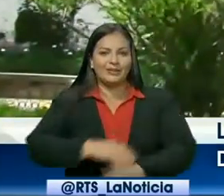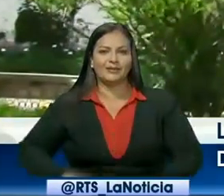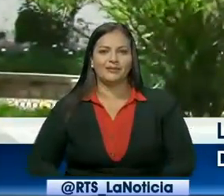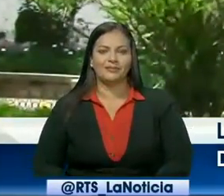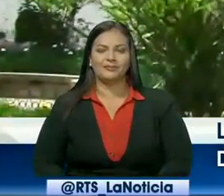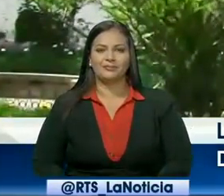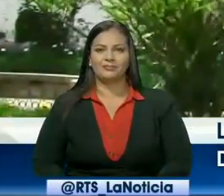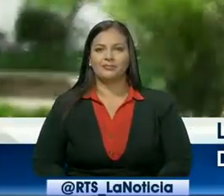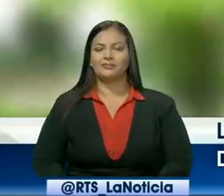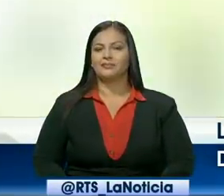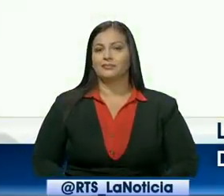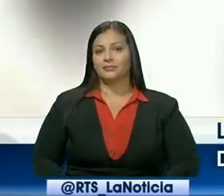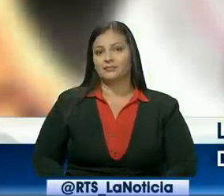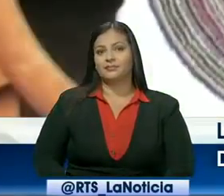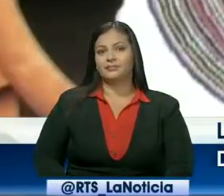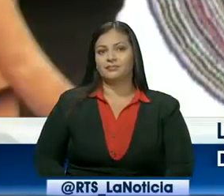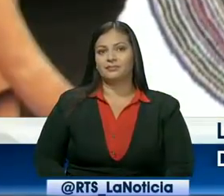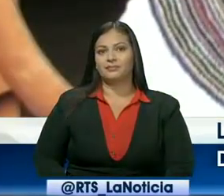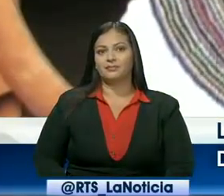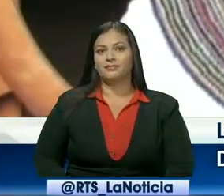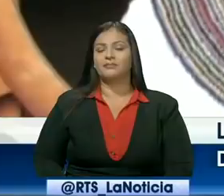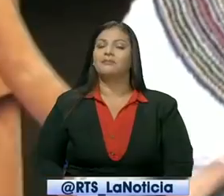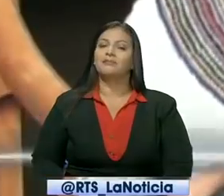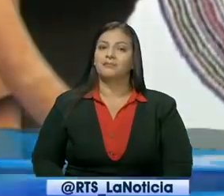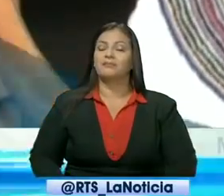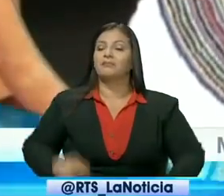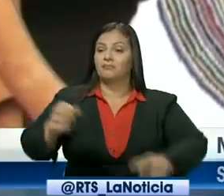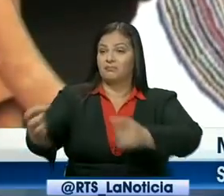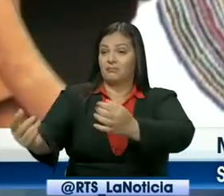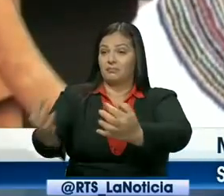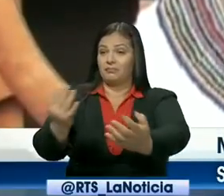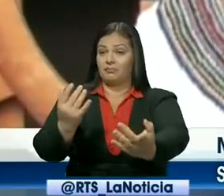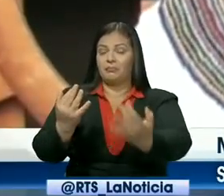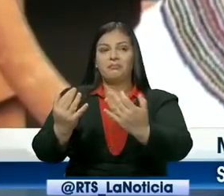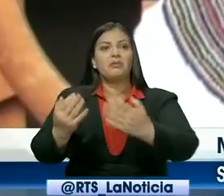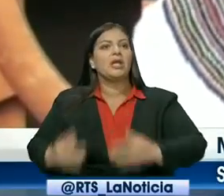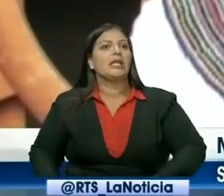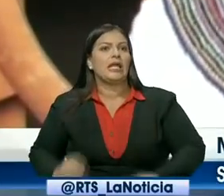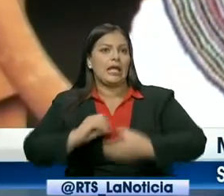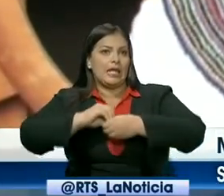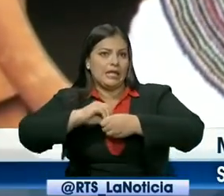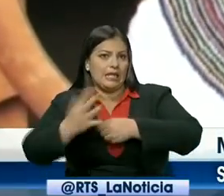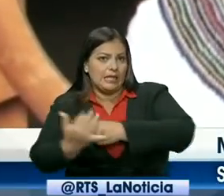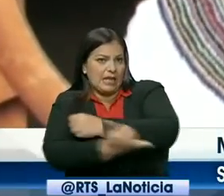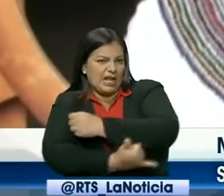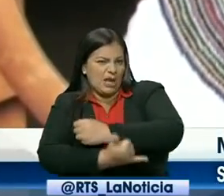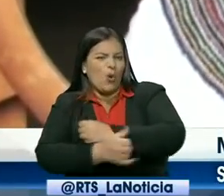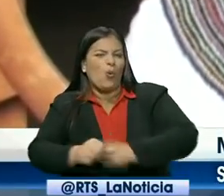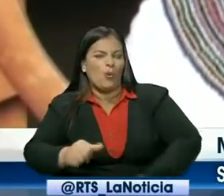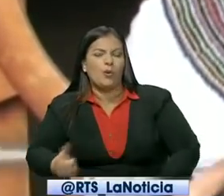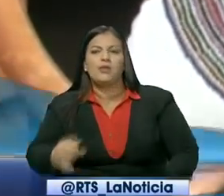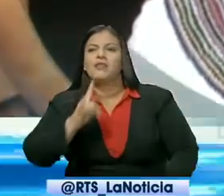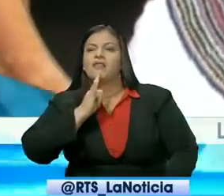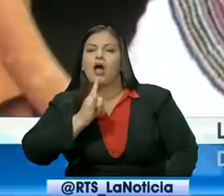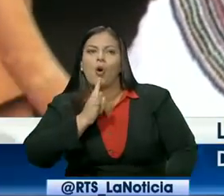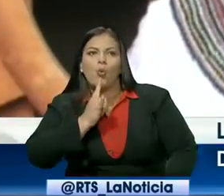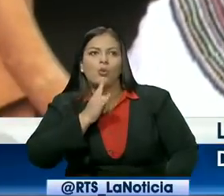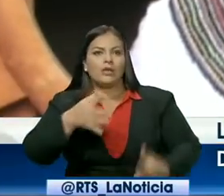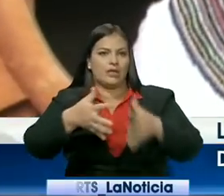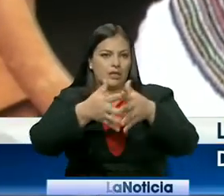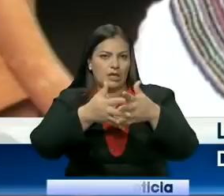visitan las personas de afuera, los extranjeros como de Estados Unidos, Alemania, Francia,